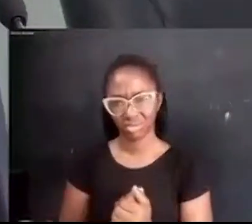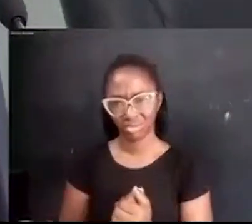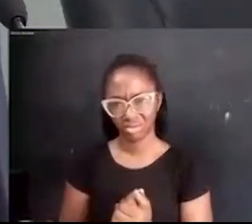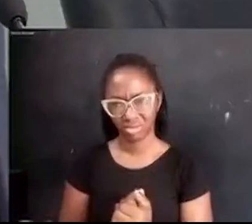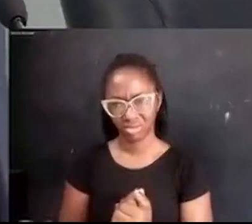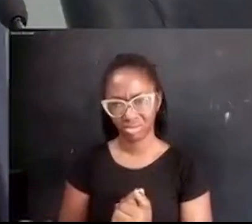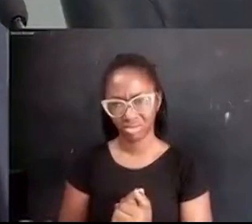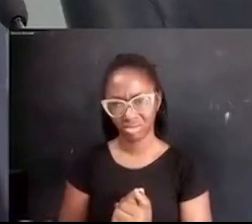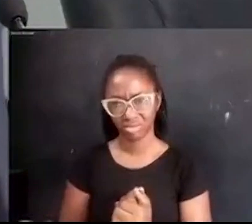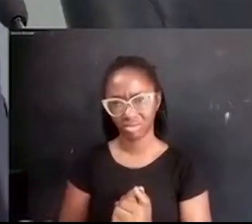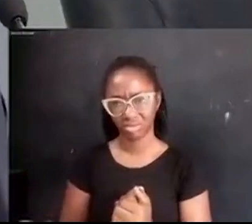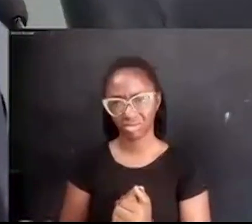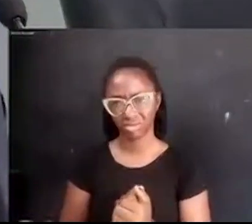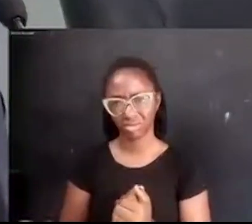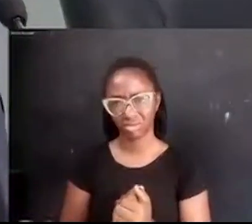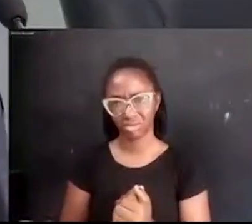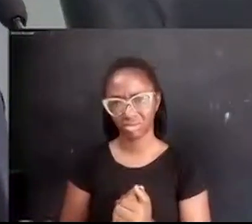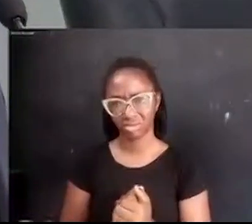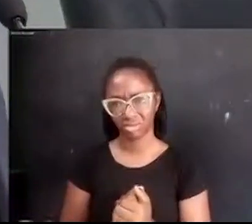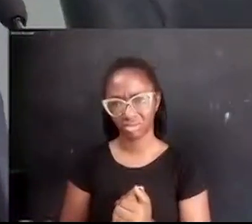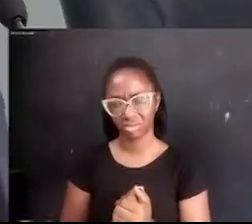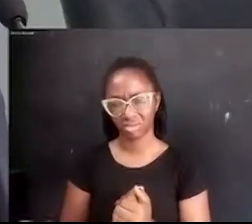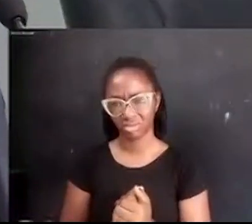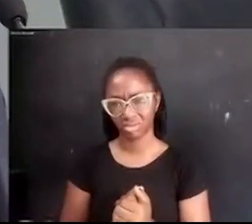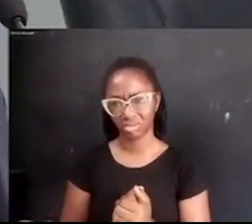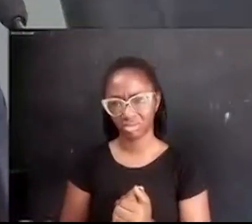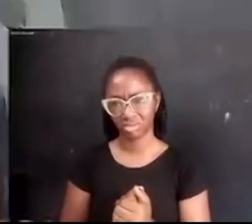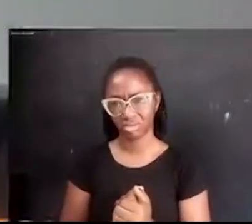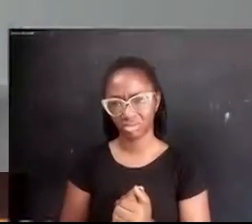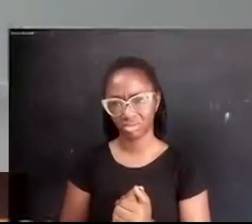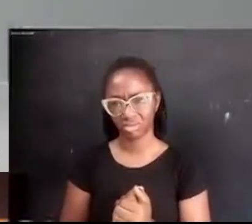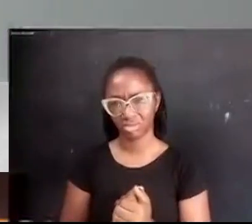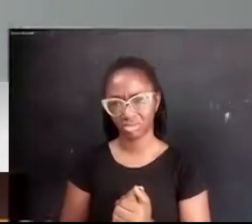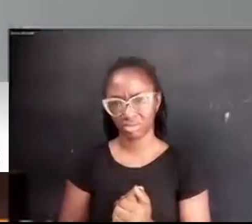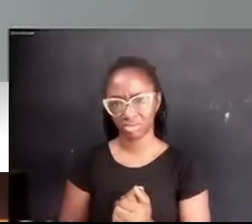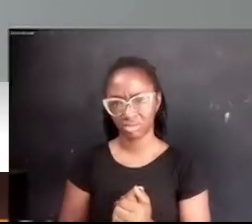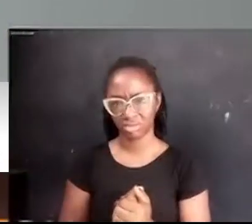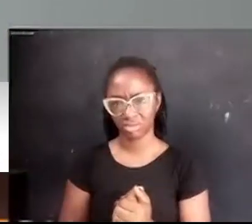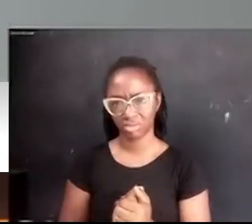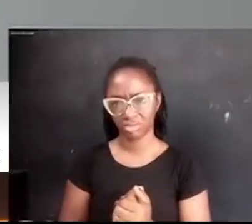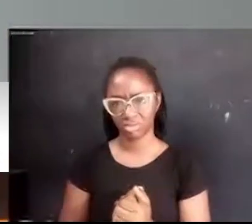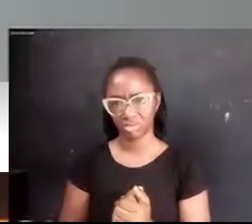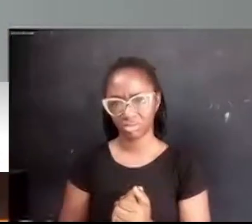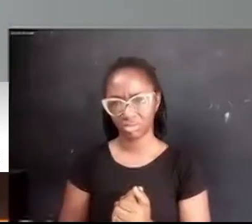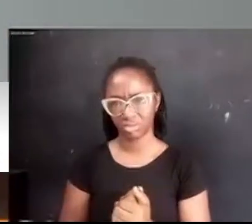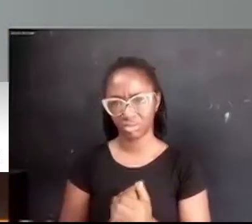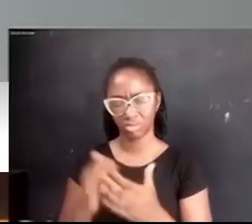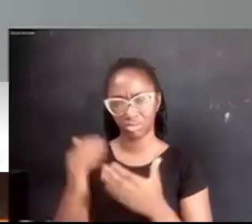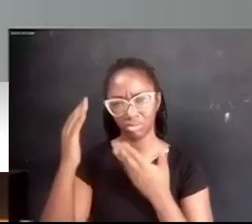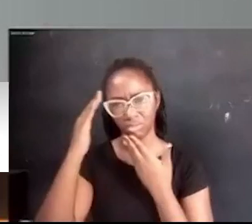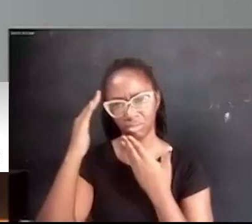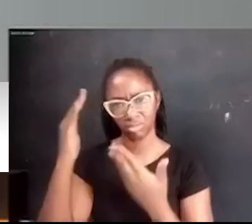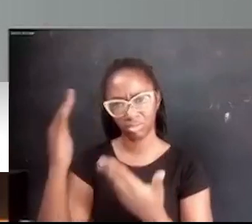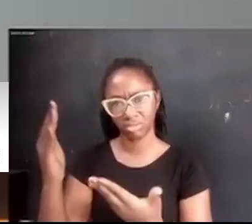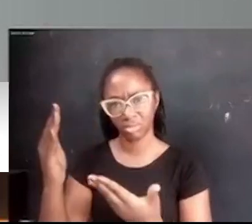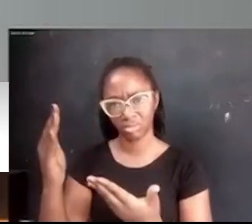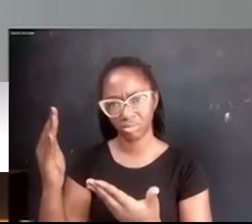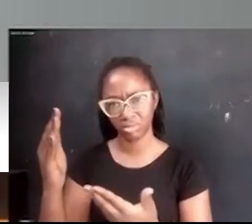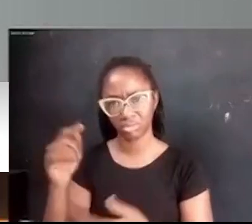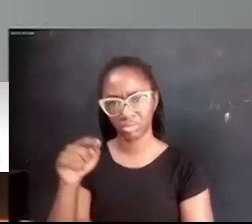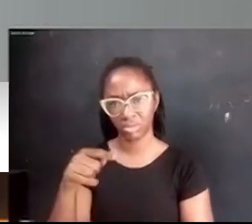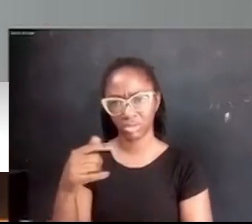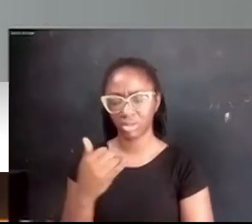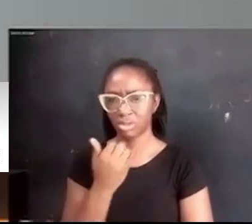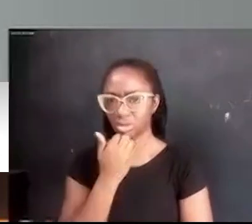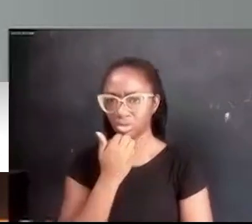que agradezco por su invitación. Tengo que empezar, por supuesto, con disculpas porque no